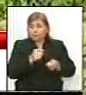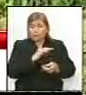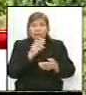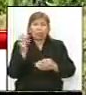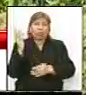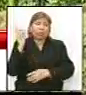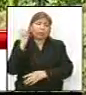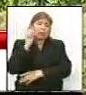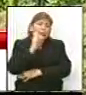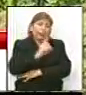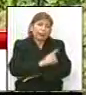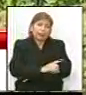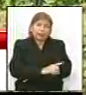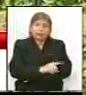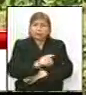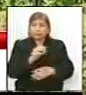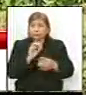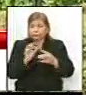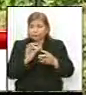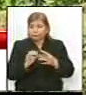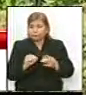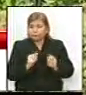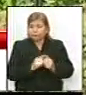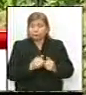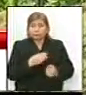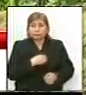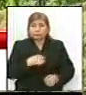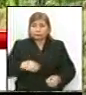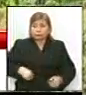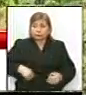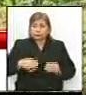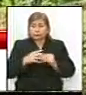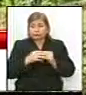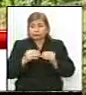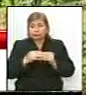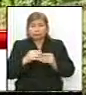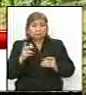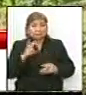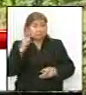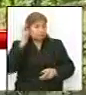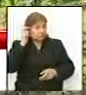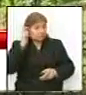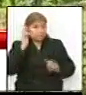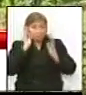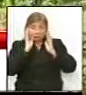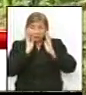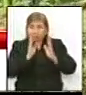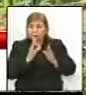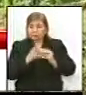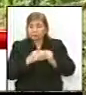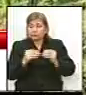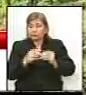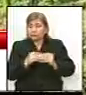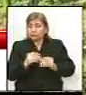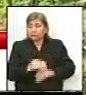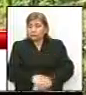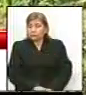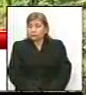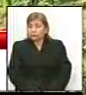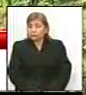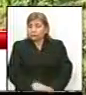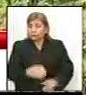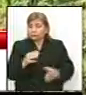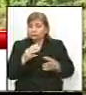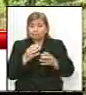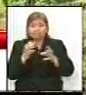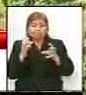día. Específicamente están los funcionarios del Ministerio de la Producción y lo hemos escuchado atentamente algunos productores. El cuello de botella